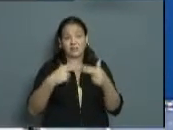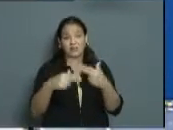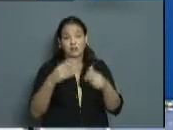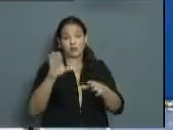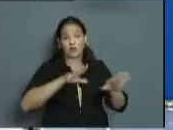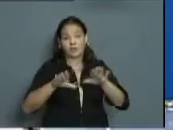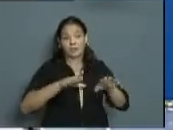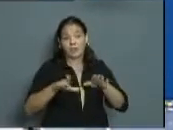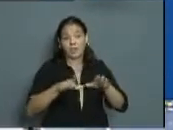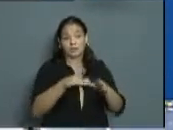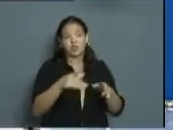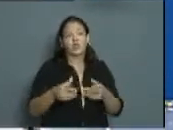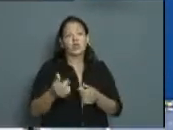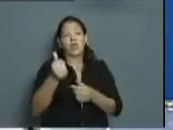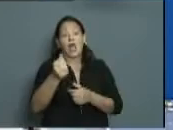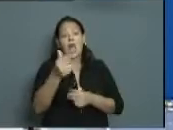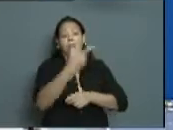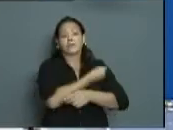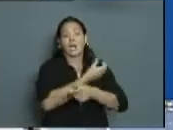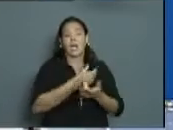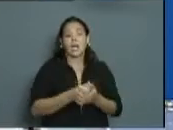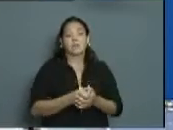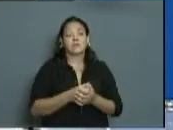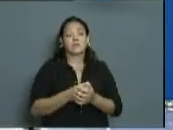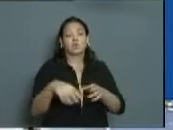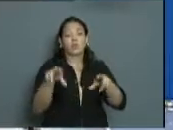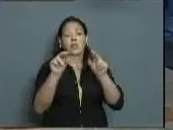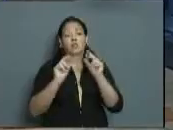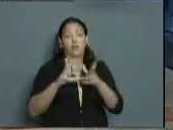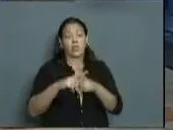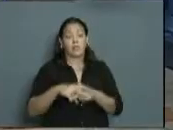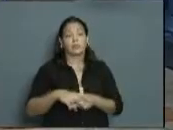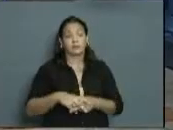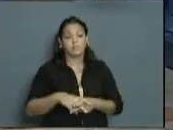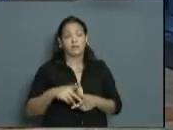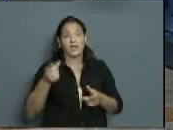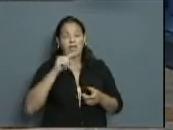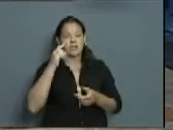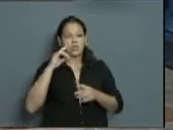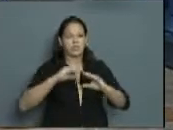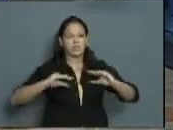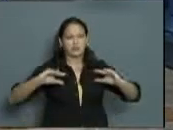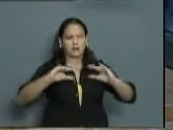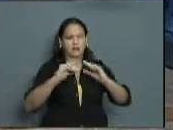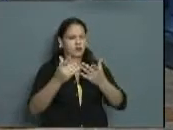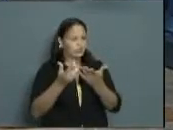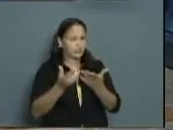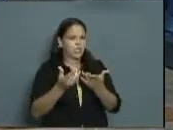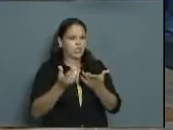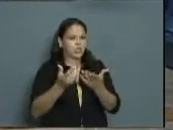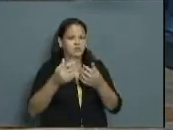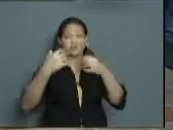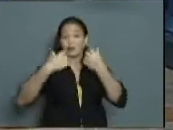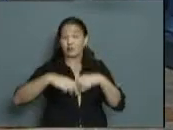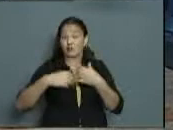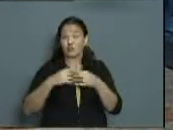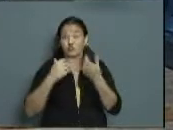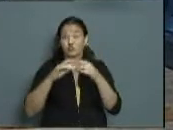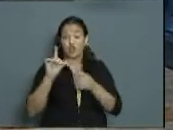grupo poblacional. Hasta ahora es lo que sé. Ayer se informó en la mesa redonda, yo estuve viendo acerca de esta vacuna, que se está produciendo, vamos a